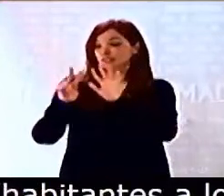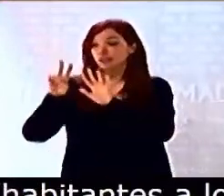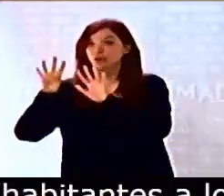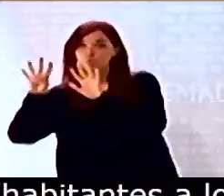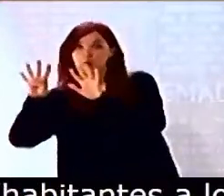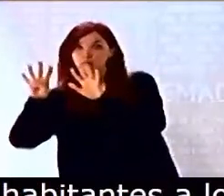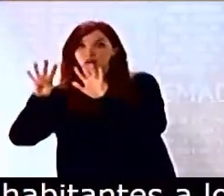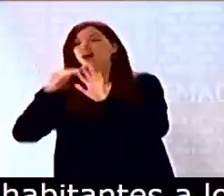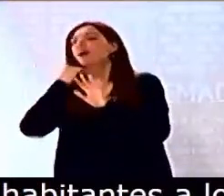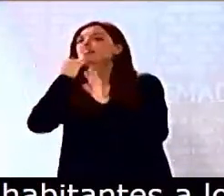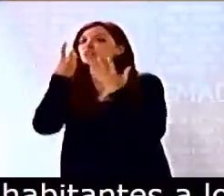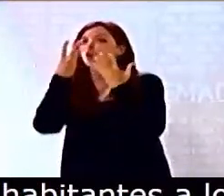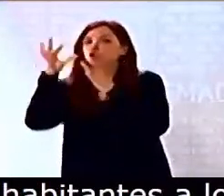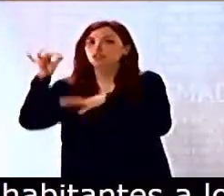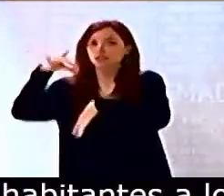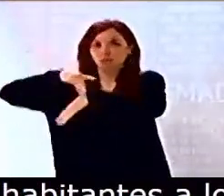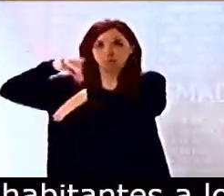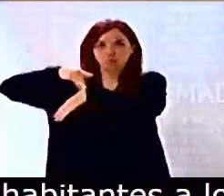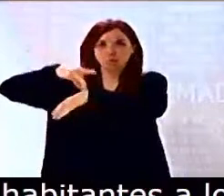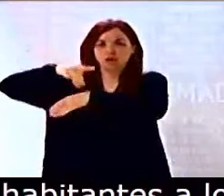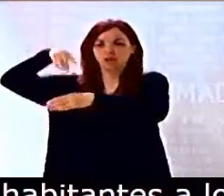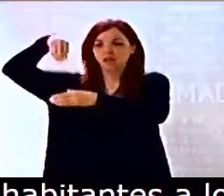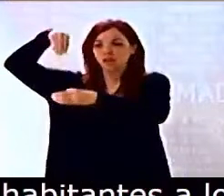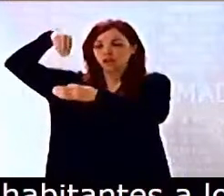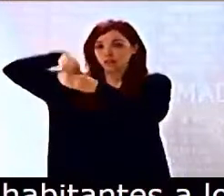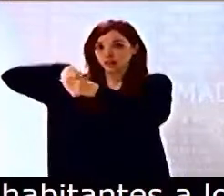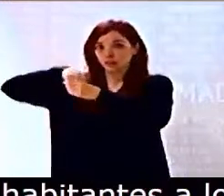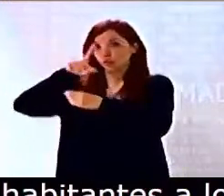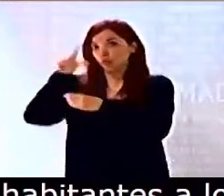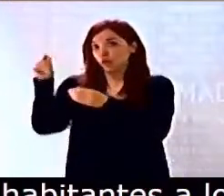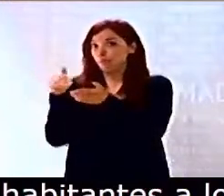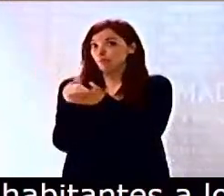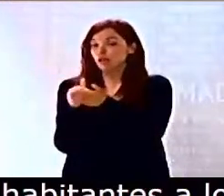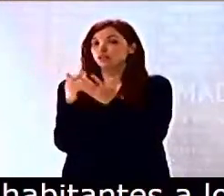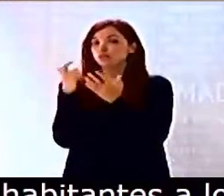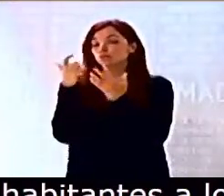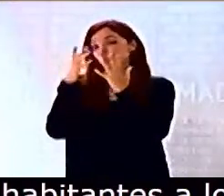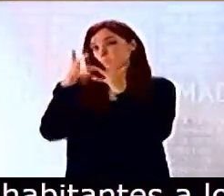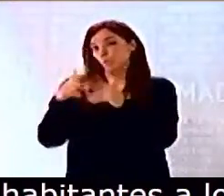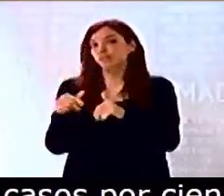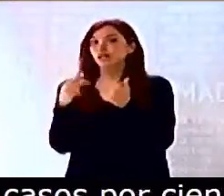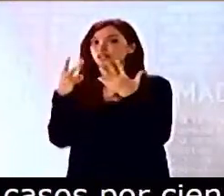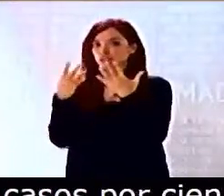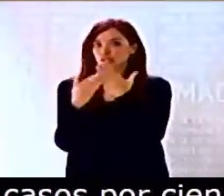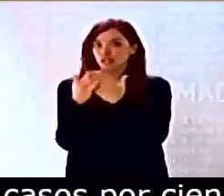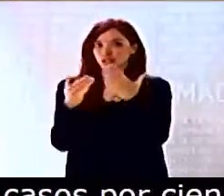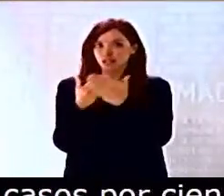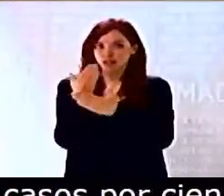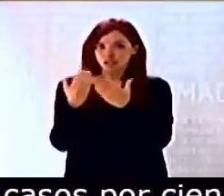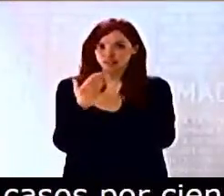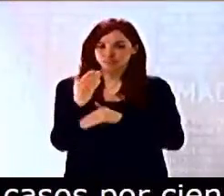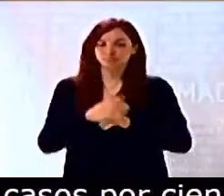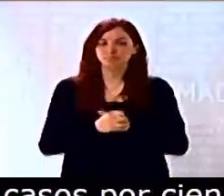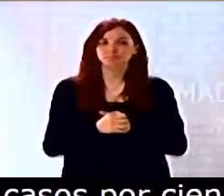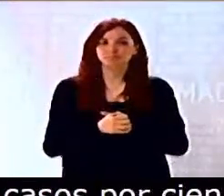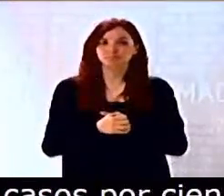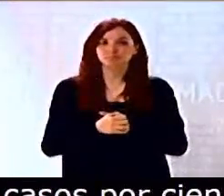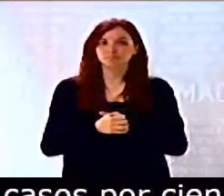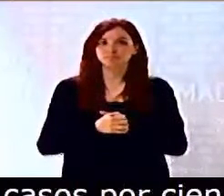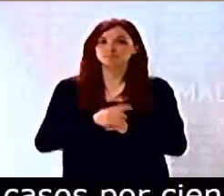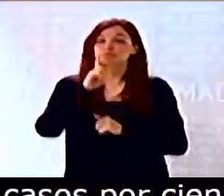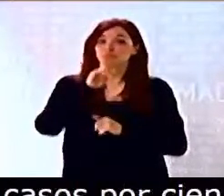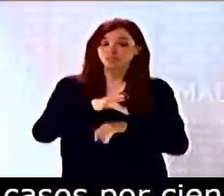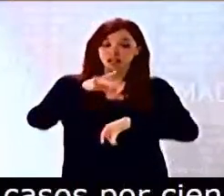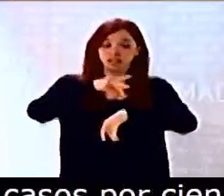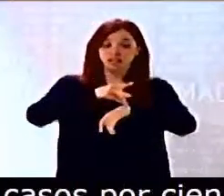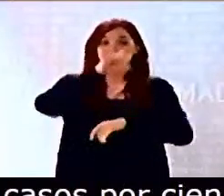casi 80 casos por 100.000 habitantes a los 7 días, junto con el incremento, les decía, de nuestra incidencia